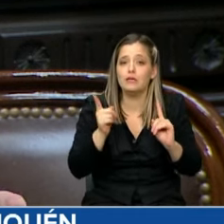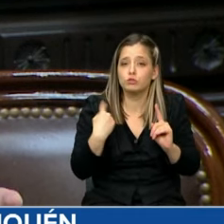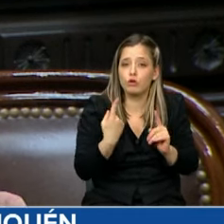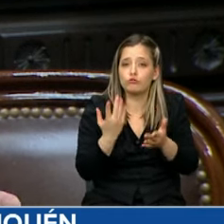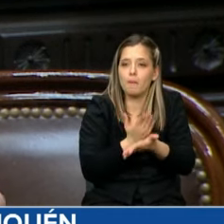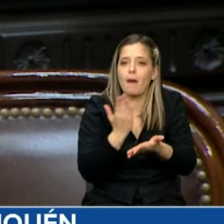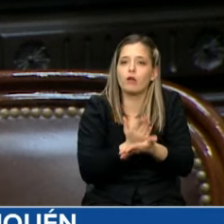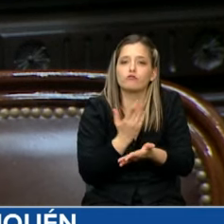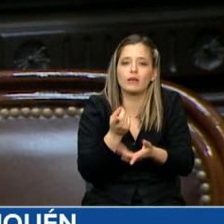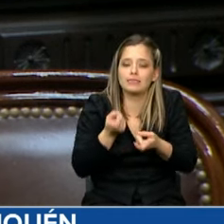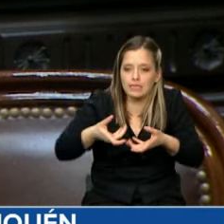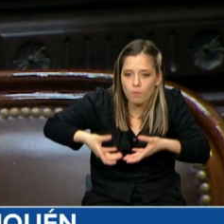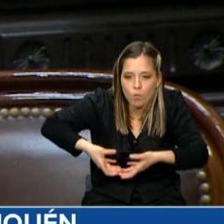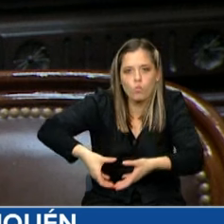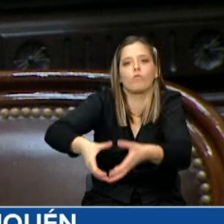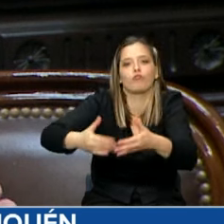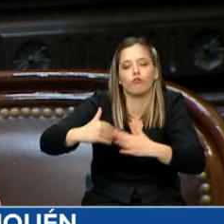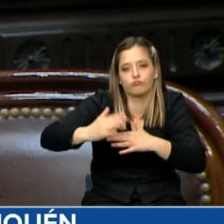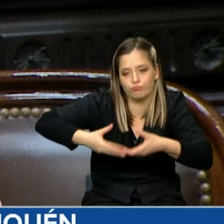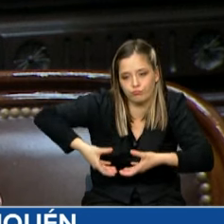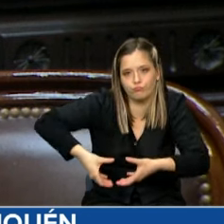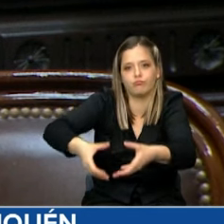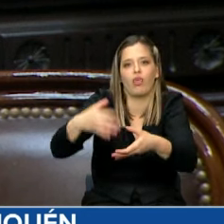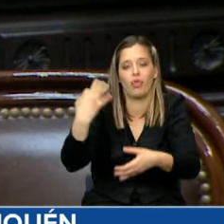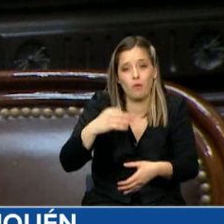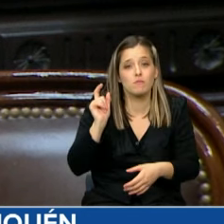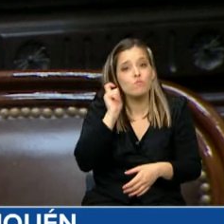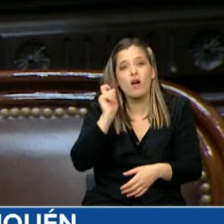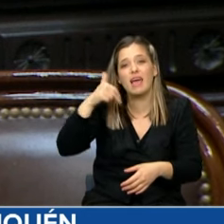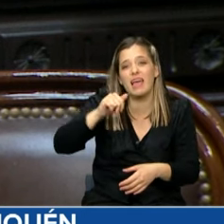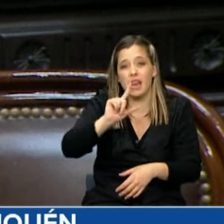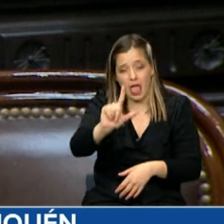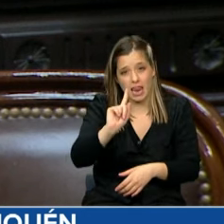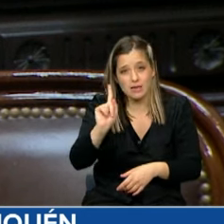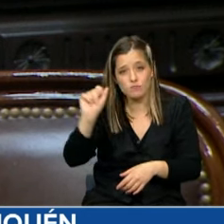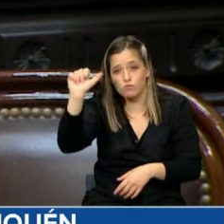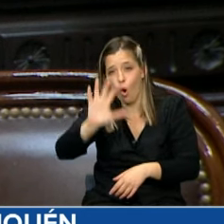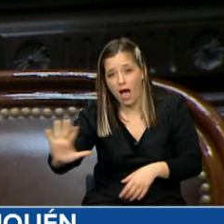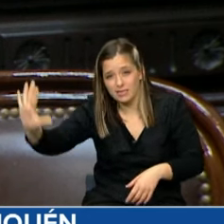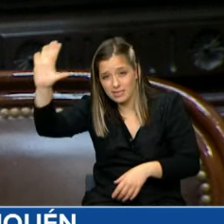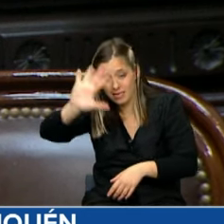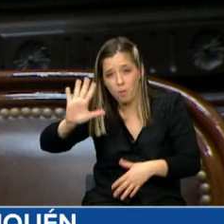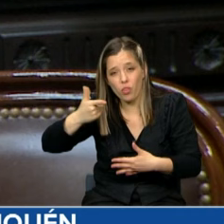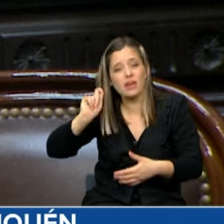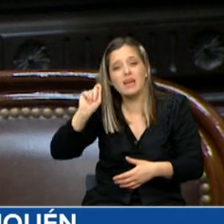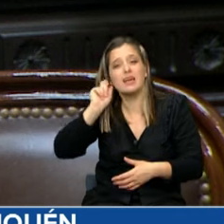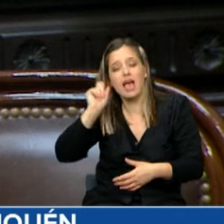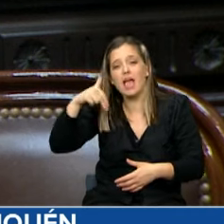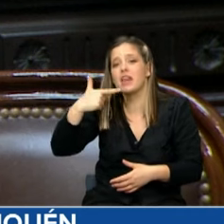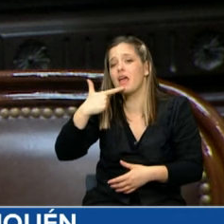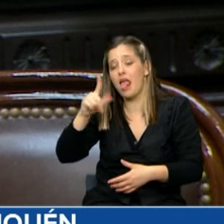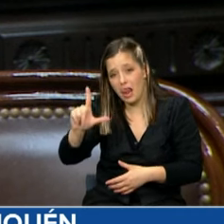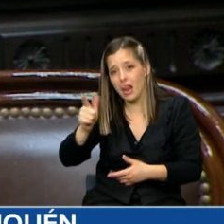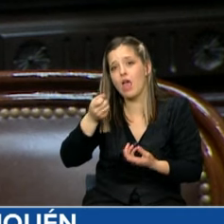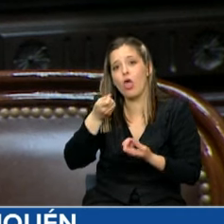construyendo ductos la posibilidad de proveer de gnl a Asia y también a Europa nos